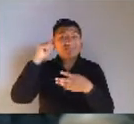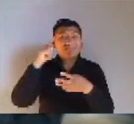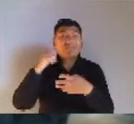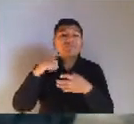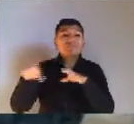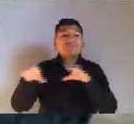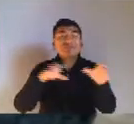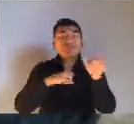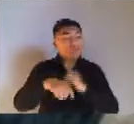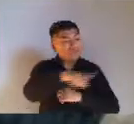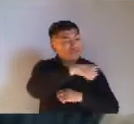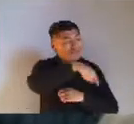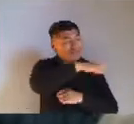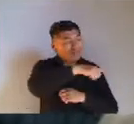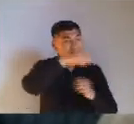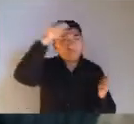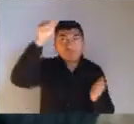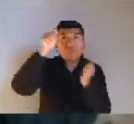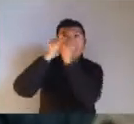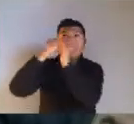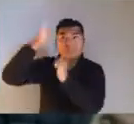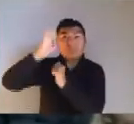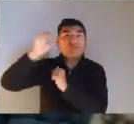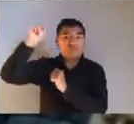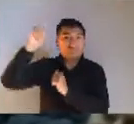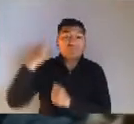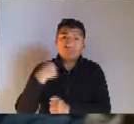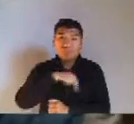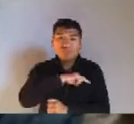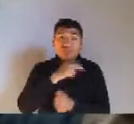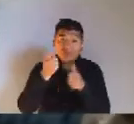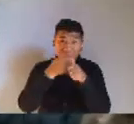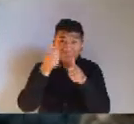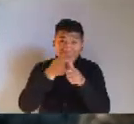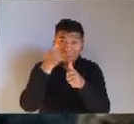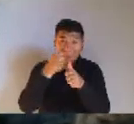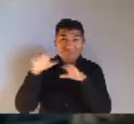hacer que las personas vuelvan a Dios, nosotros tenemos que ser